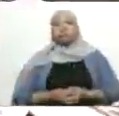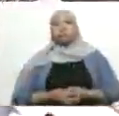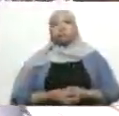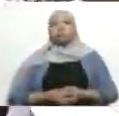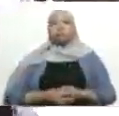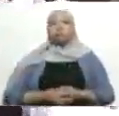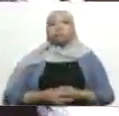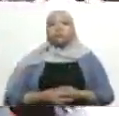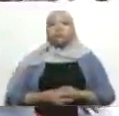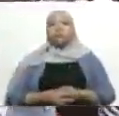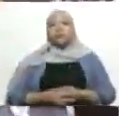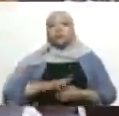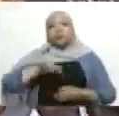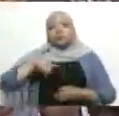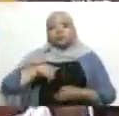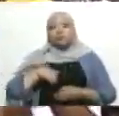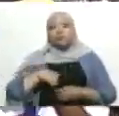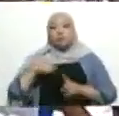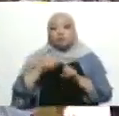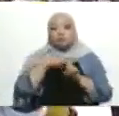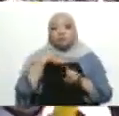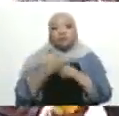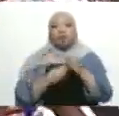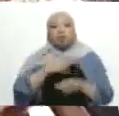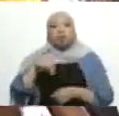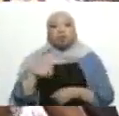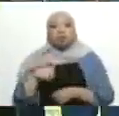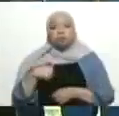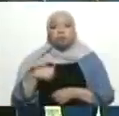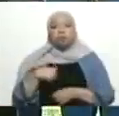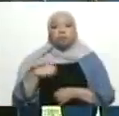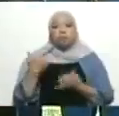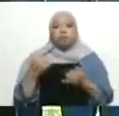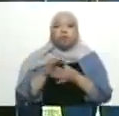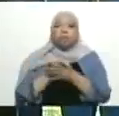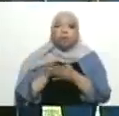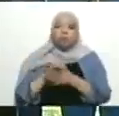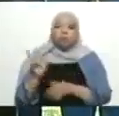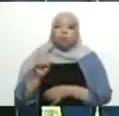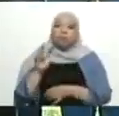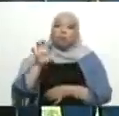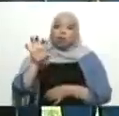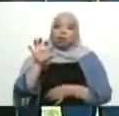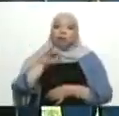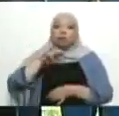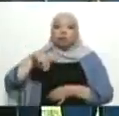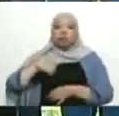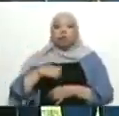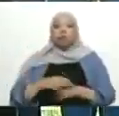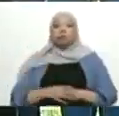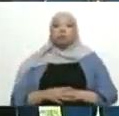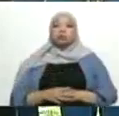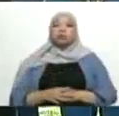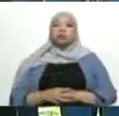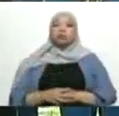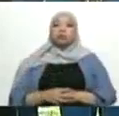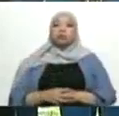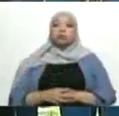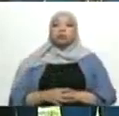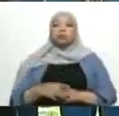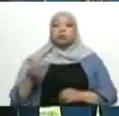se meten con nosotros, con las cosas que amamos, porque nosotros amamos la patria. Nosotros no